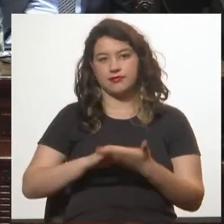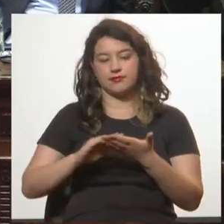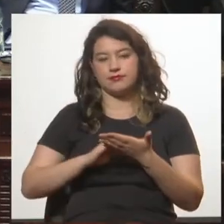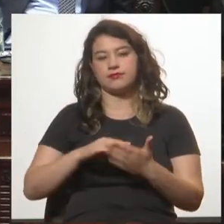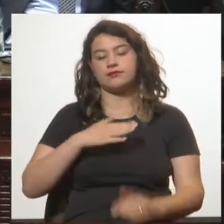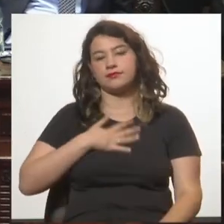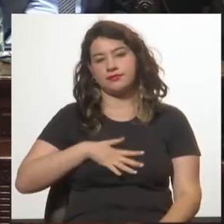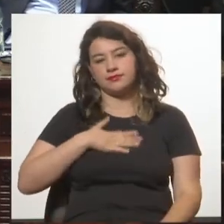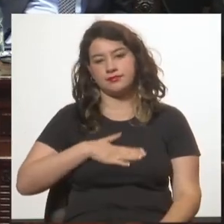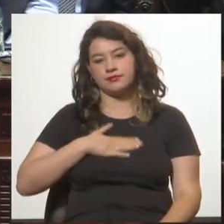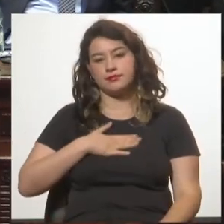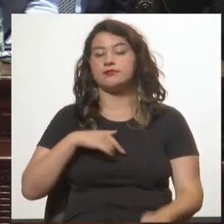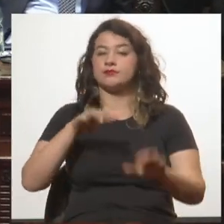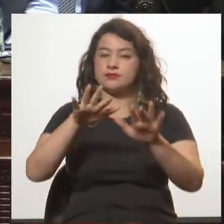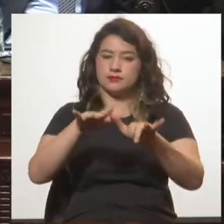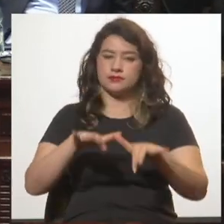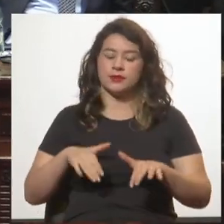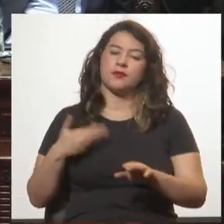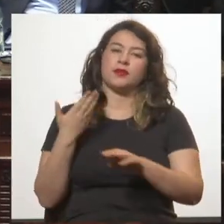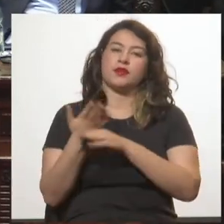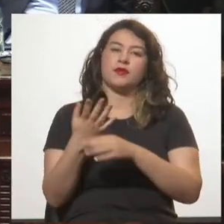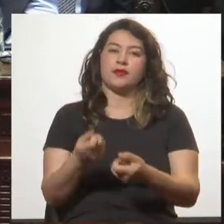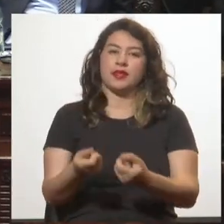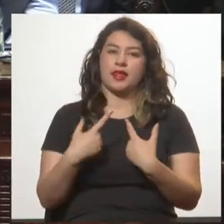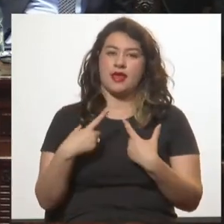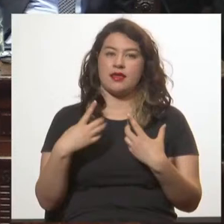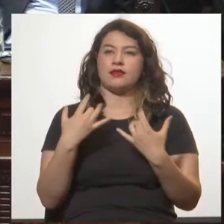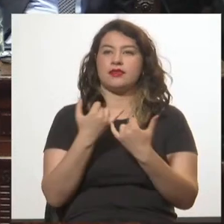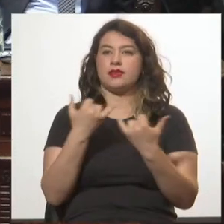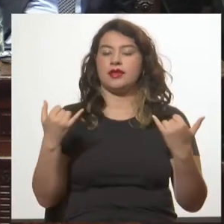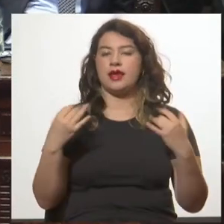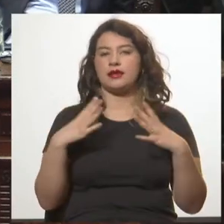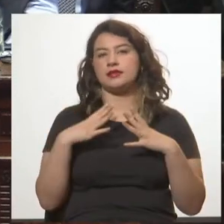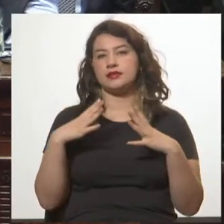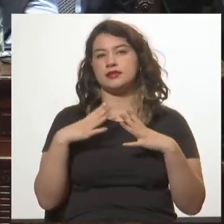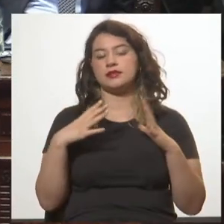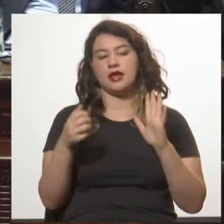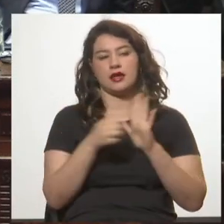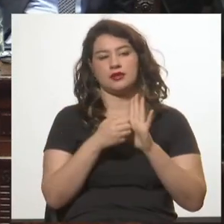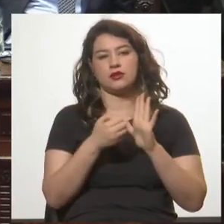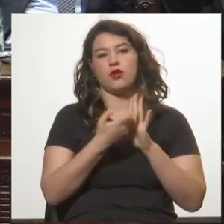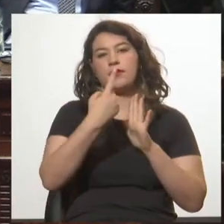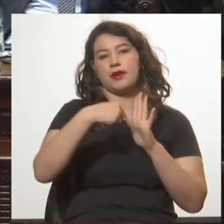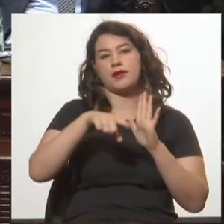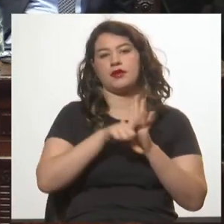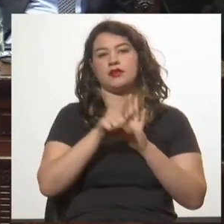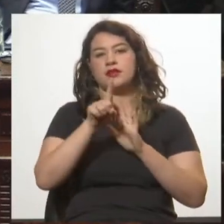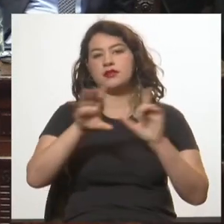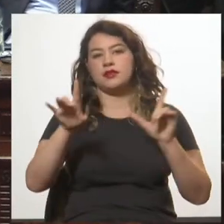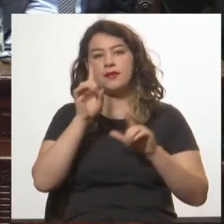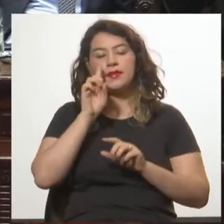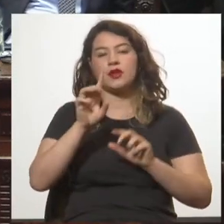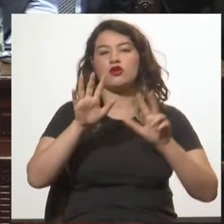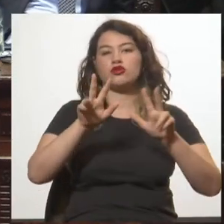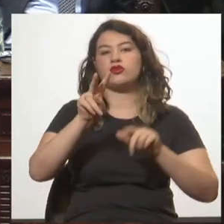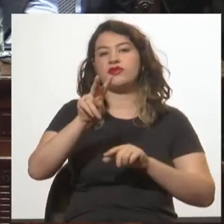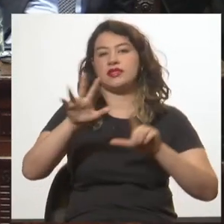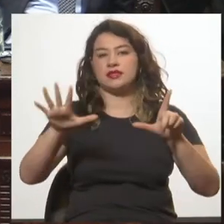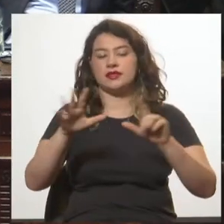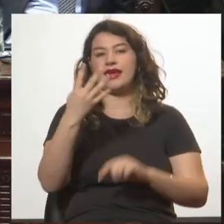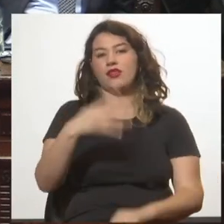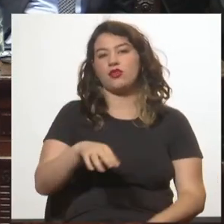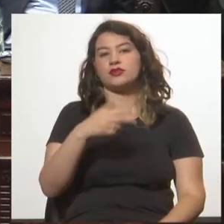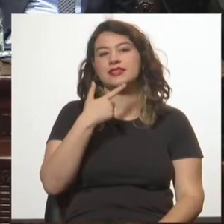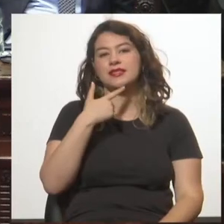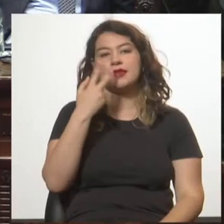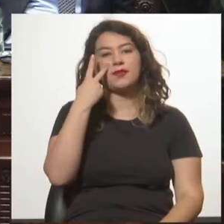consideración a través de la presente solicito cuerpo me conceda licencia al amparo del artículo 1º del nombre de 7.800 27 14 de